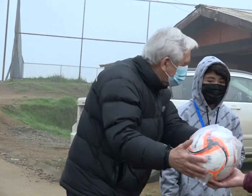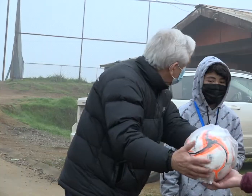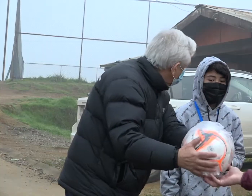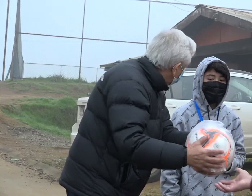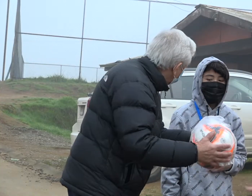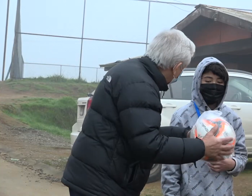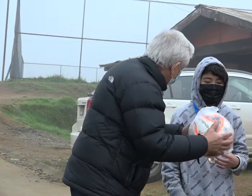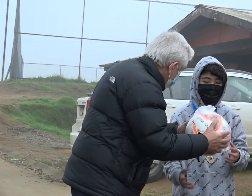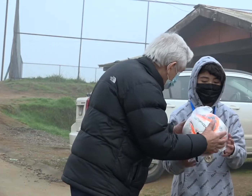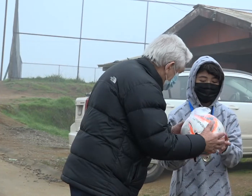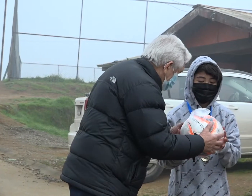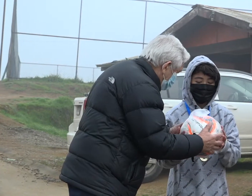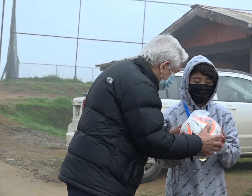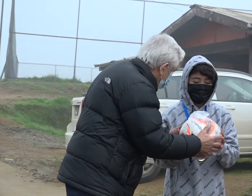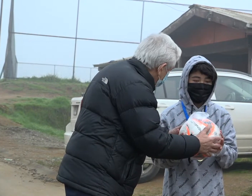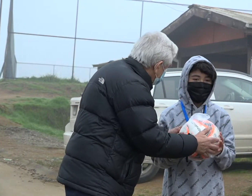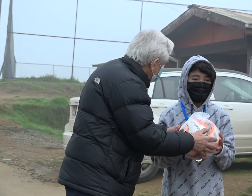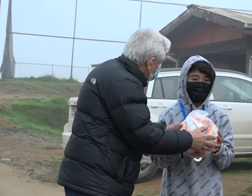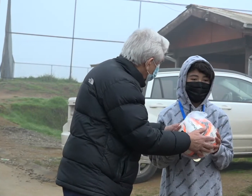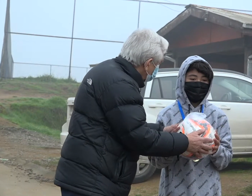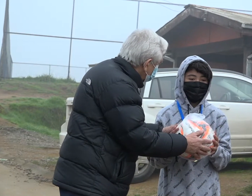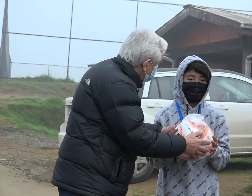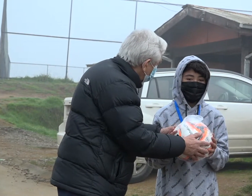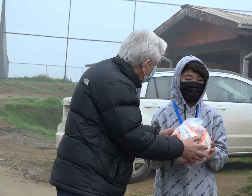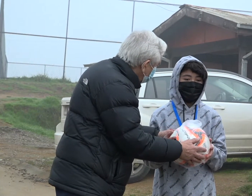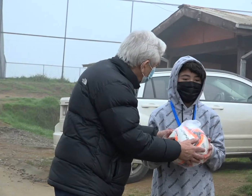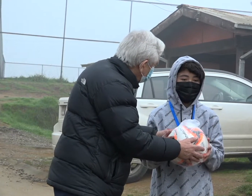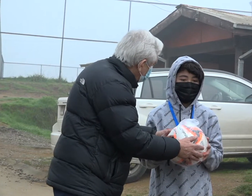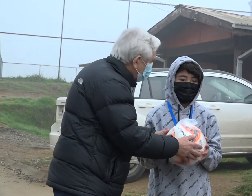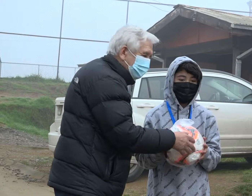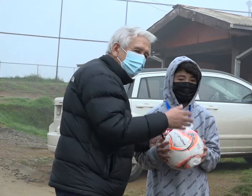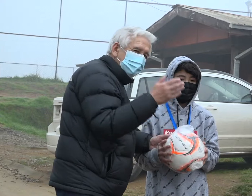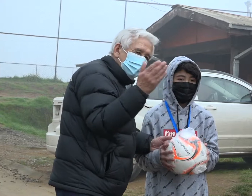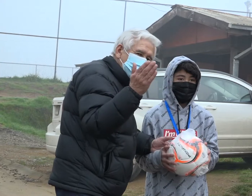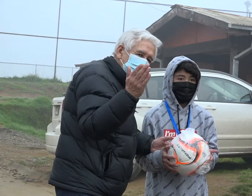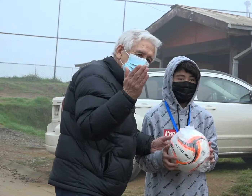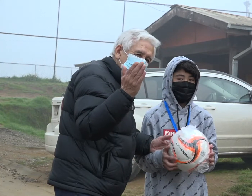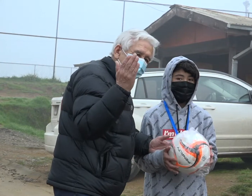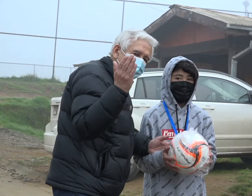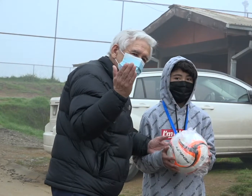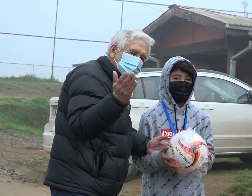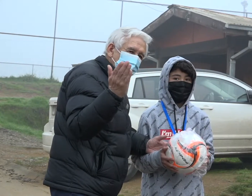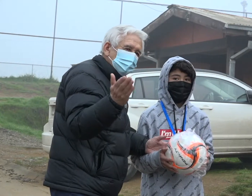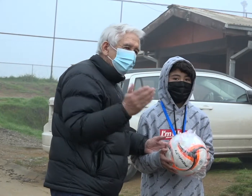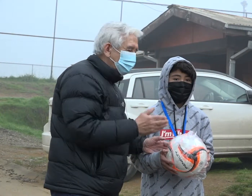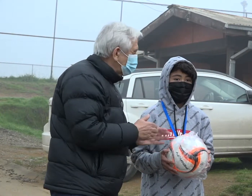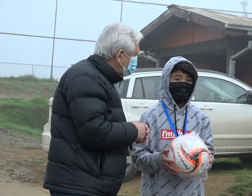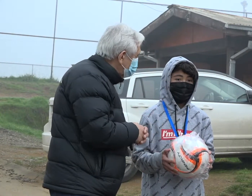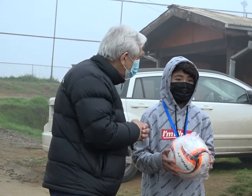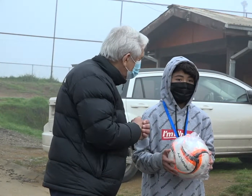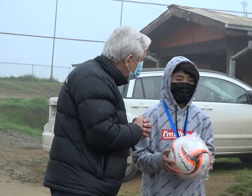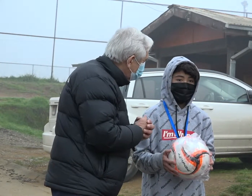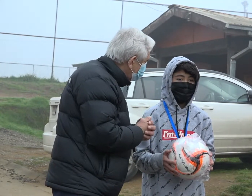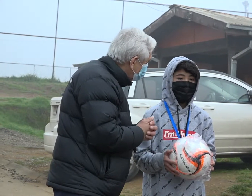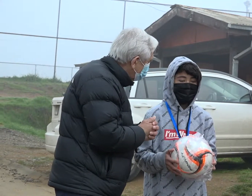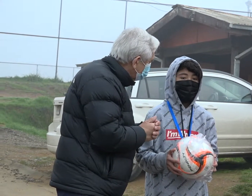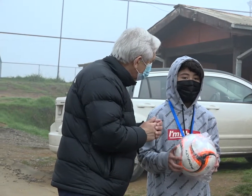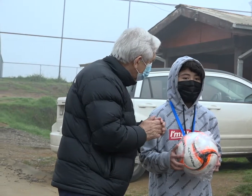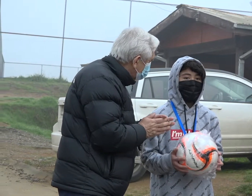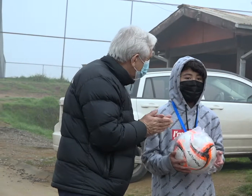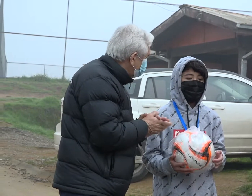años y resulta que él vive con la pelota y me pareció entretenida y yo le propuse que lo pusiéramos en marcha